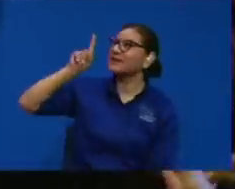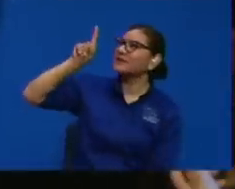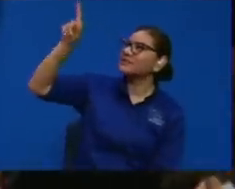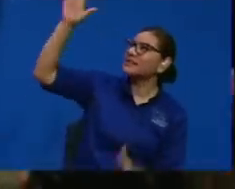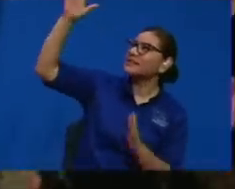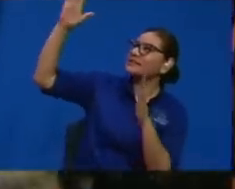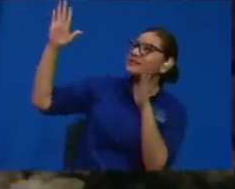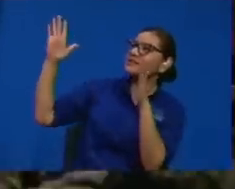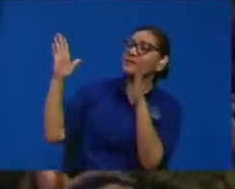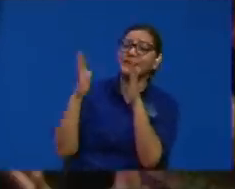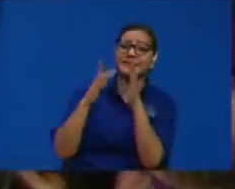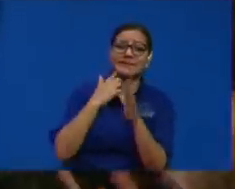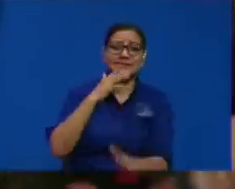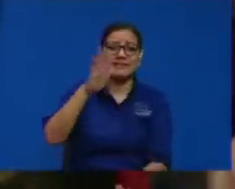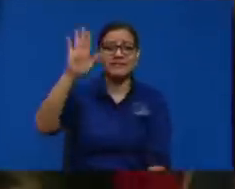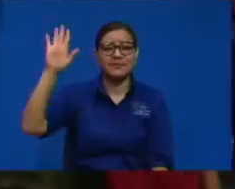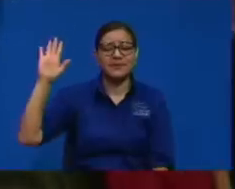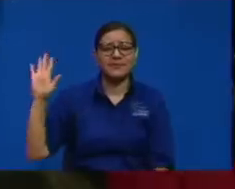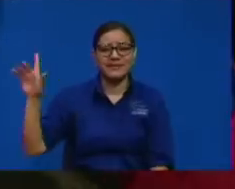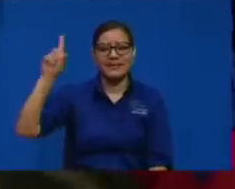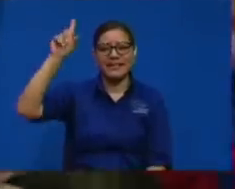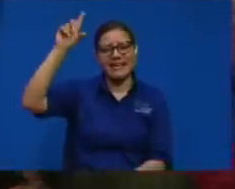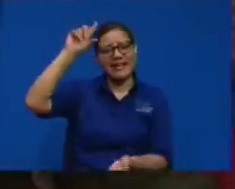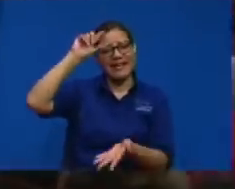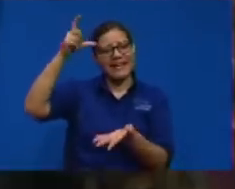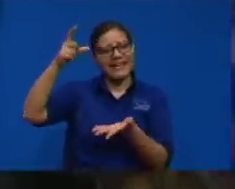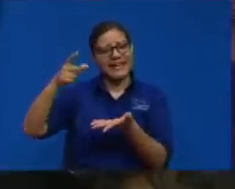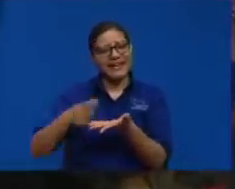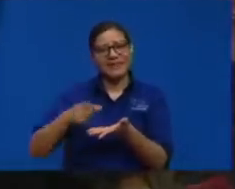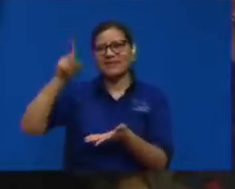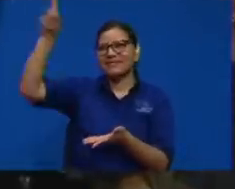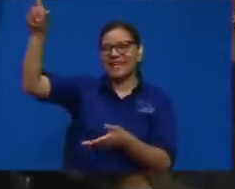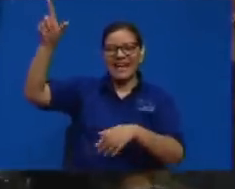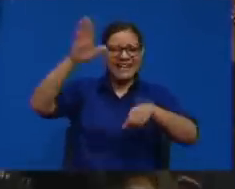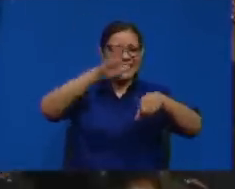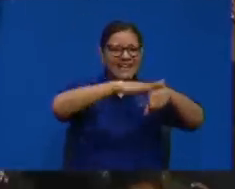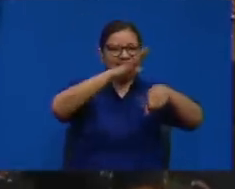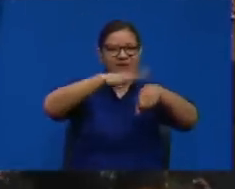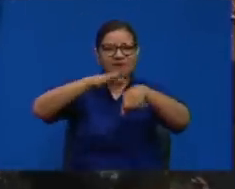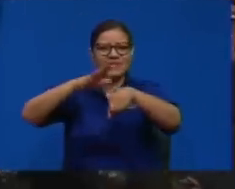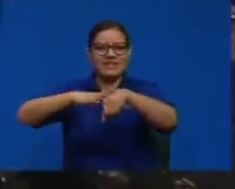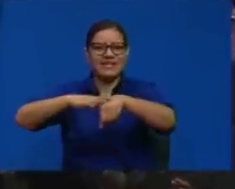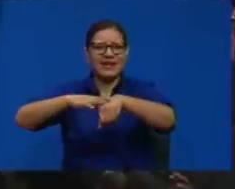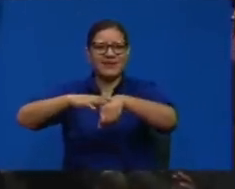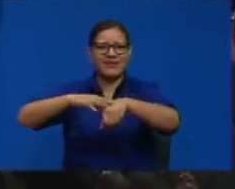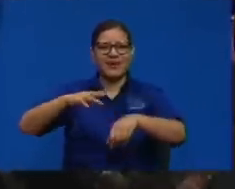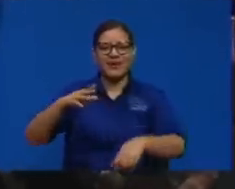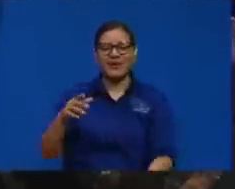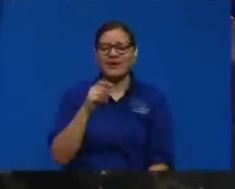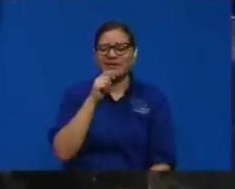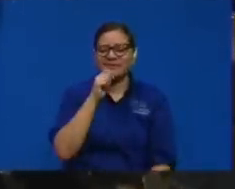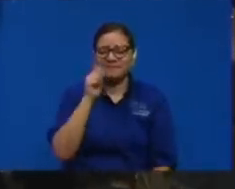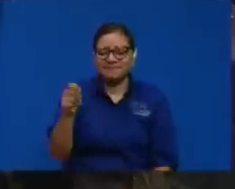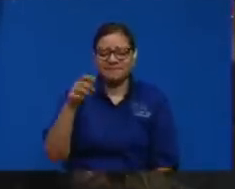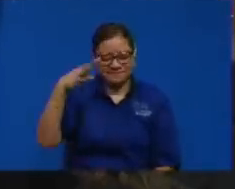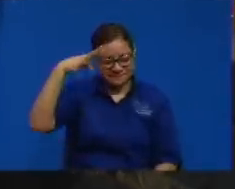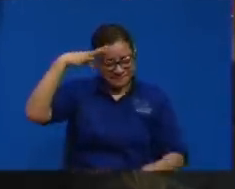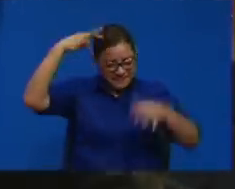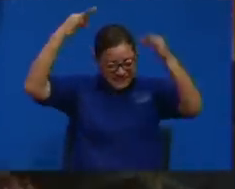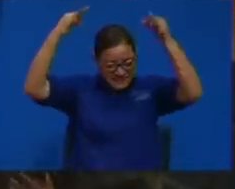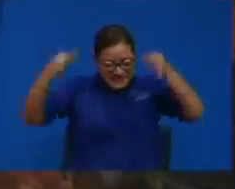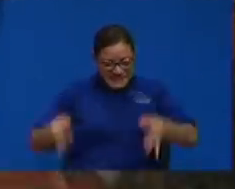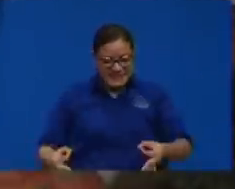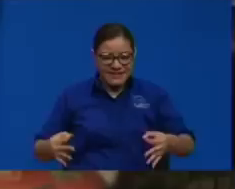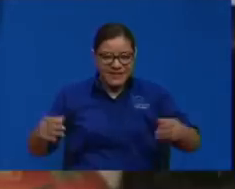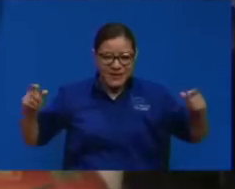esas son sus promesas. Y le creemos a aquel que nos llamó, porque hemos tomado la mejor decisión.